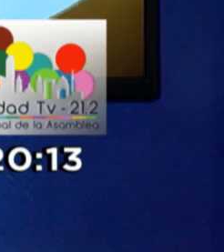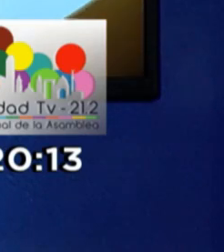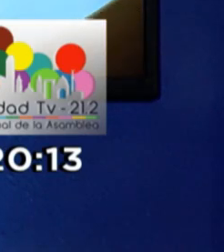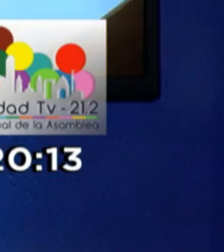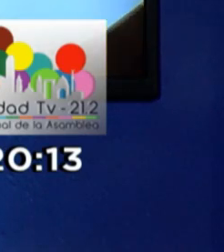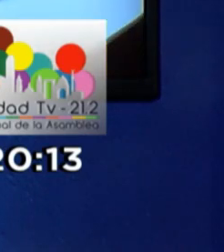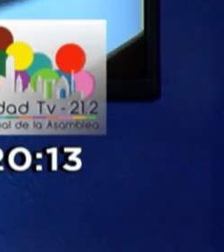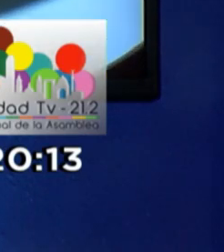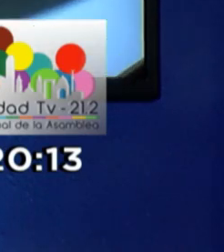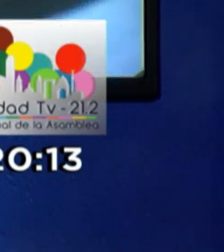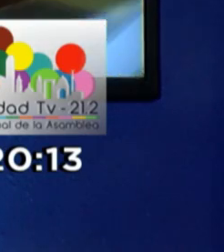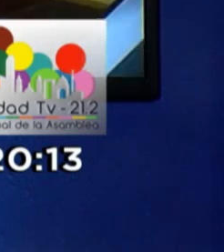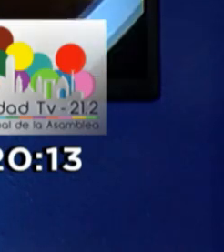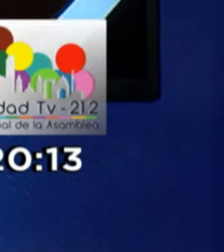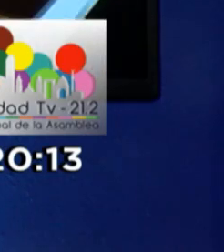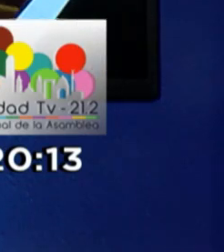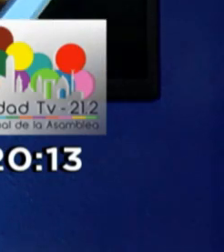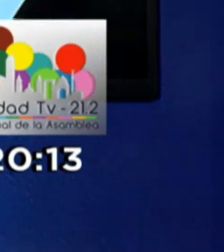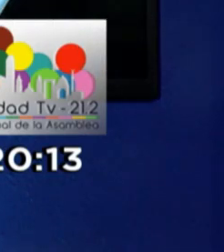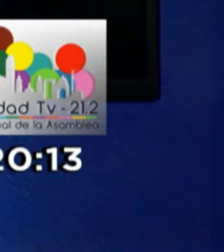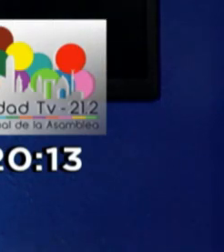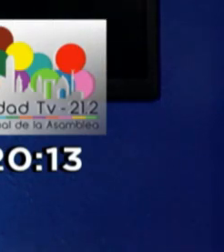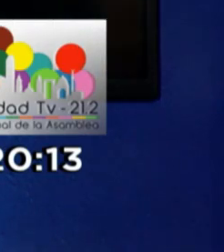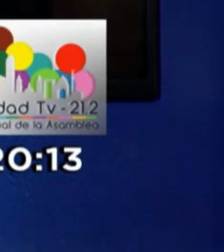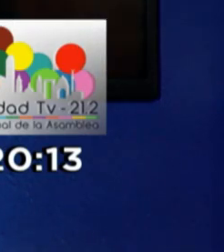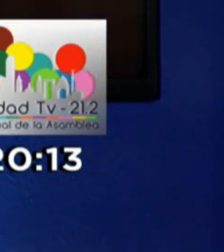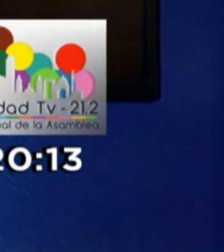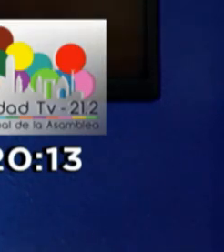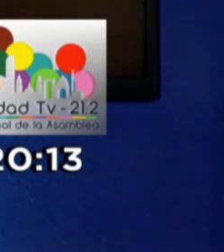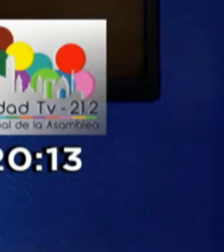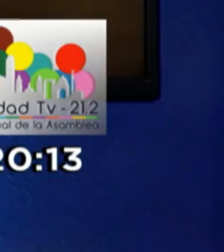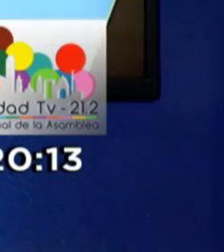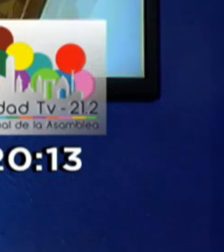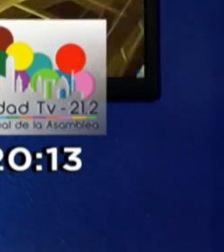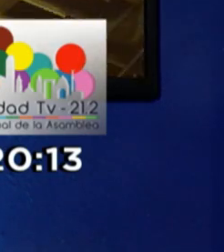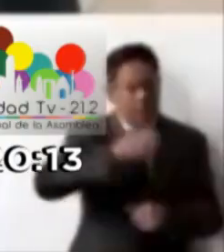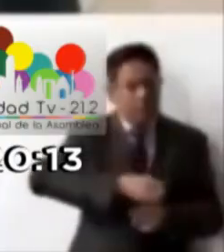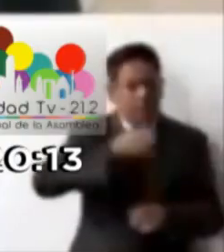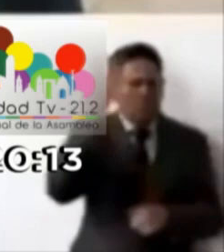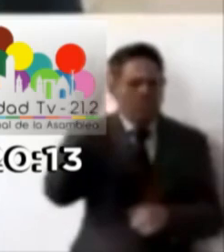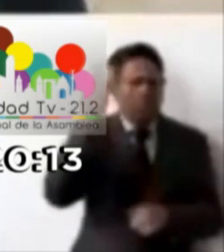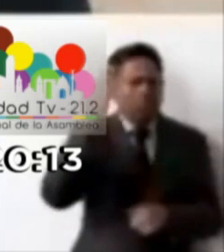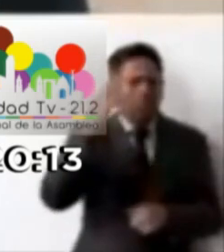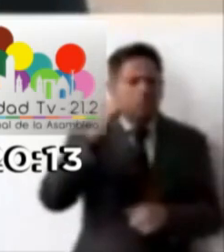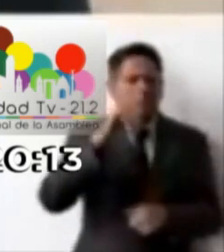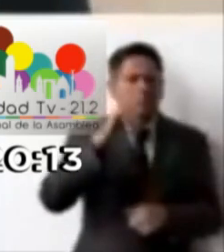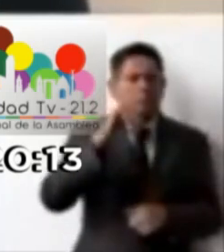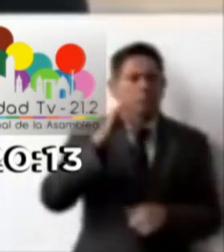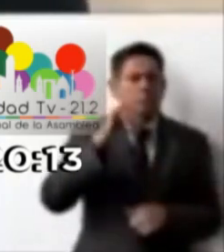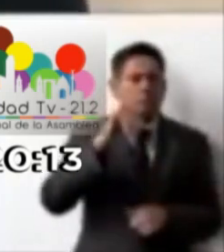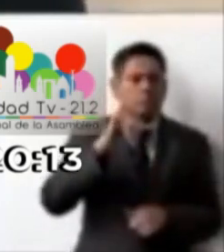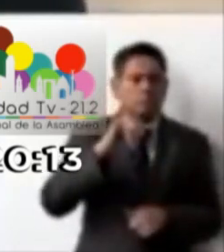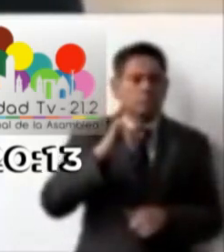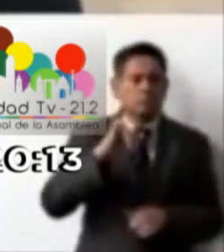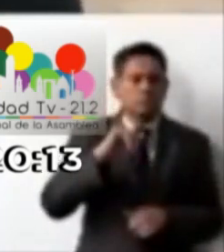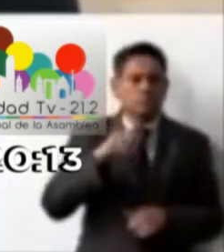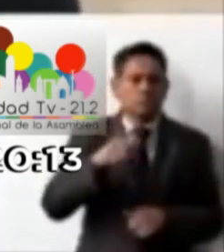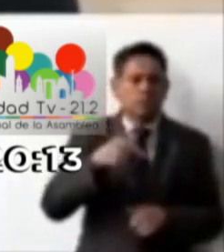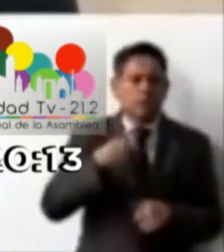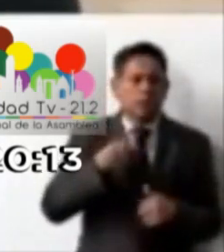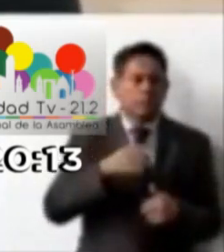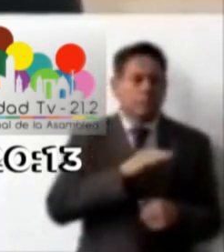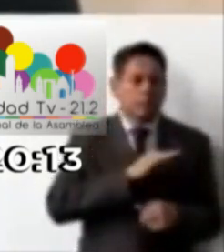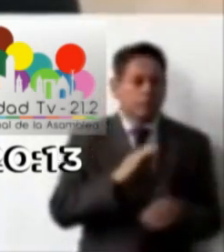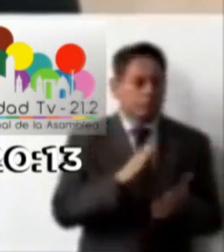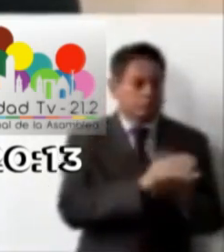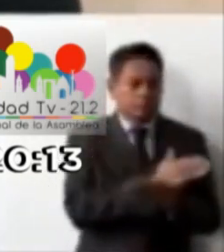Más información en este día. Hubo un diálogo con víctimas. Andrés Manuel López Obrador, presidente electo, participó en él. Prometió que